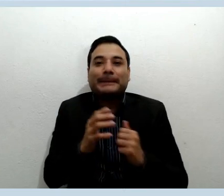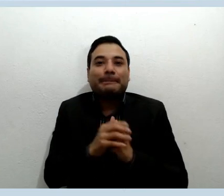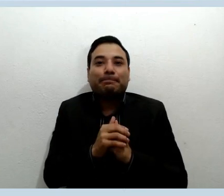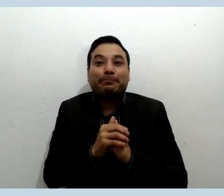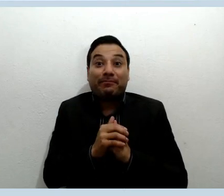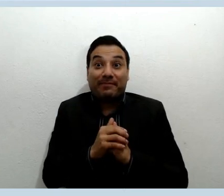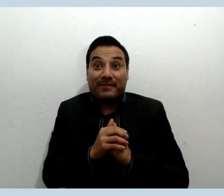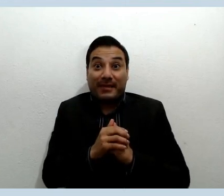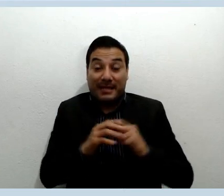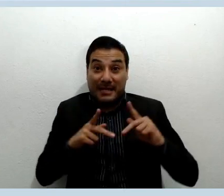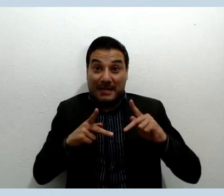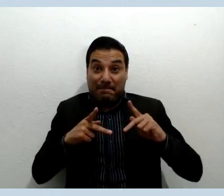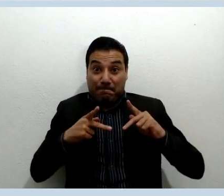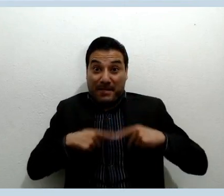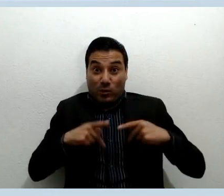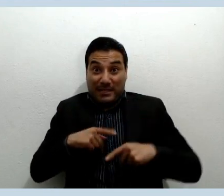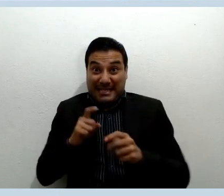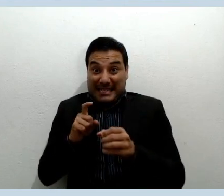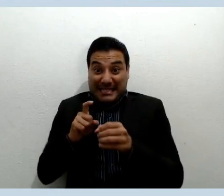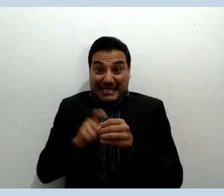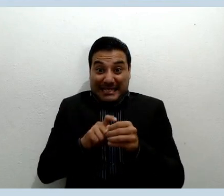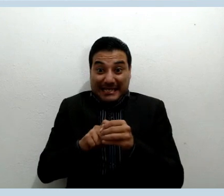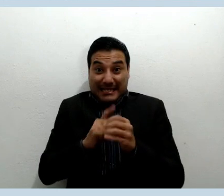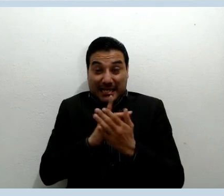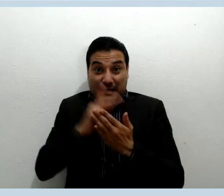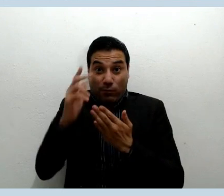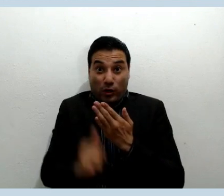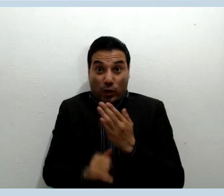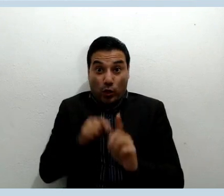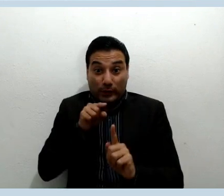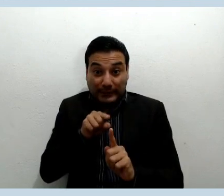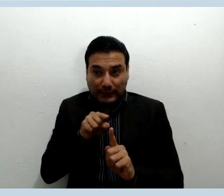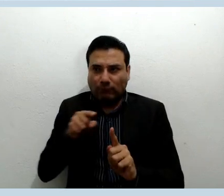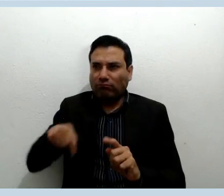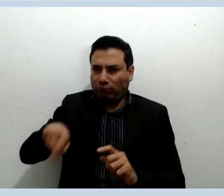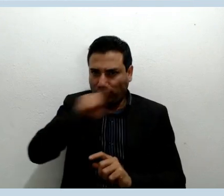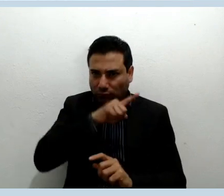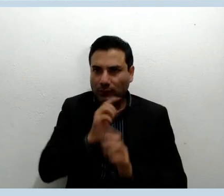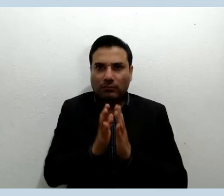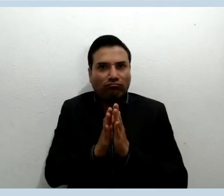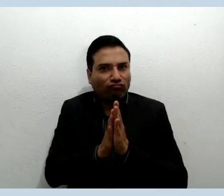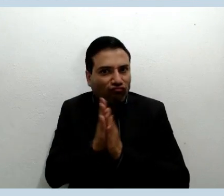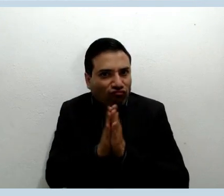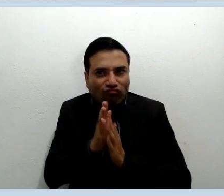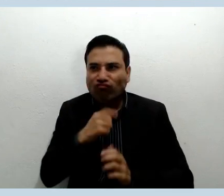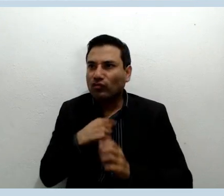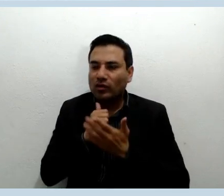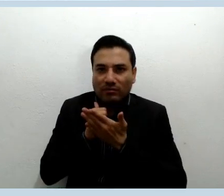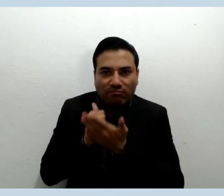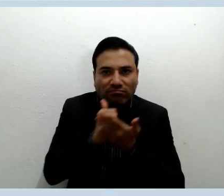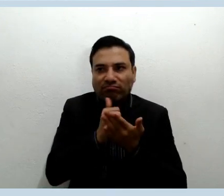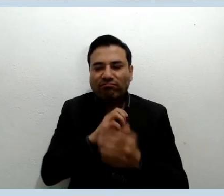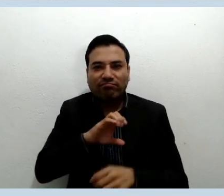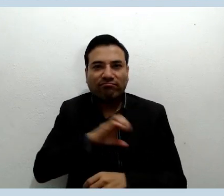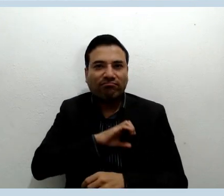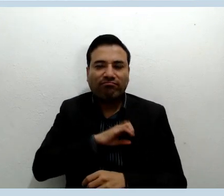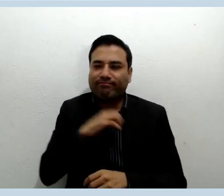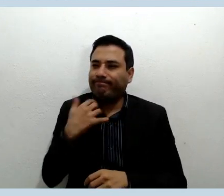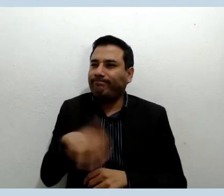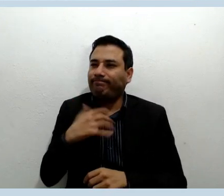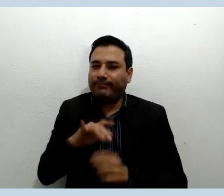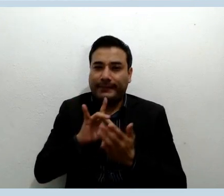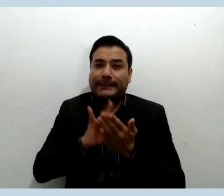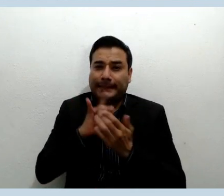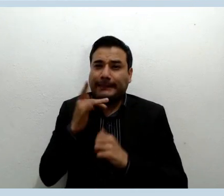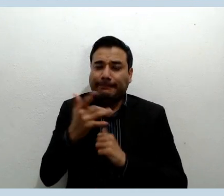este proyecto y lo hacen con muchísima disposición y muchísimo cariño creo que también esa esperanza de